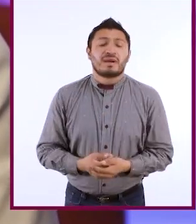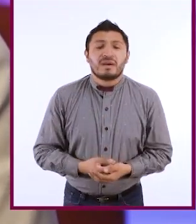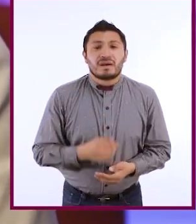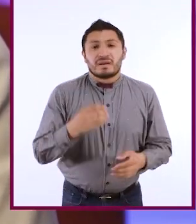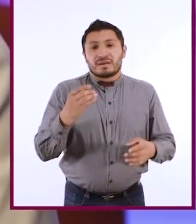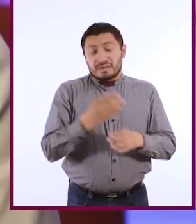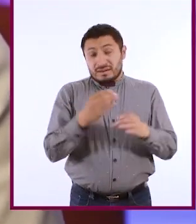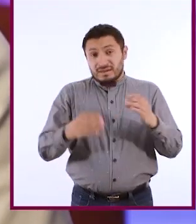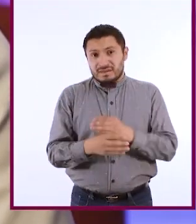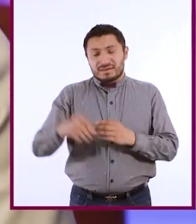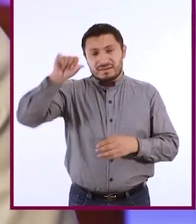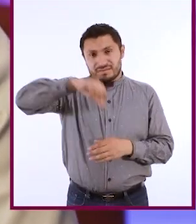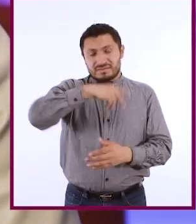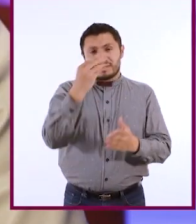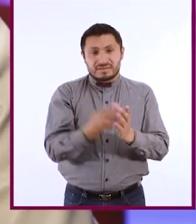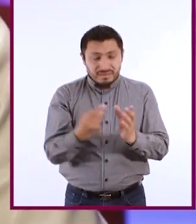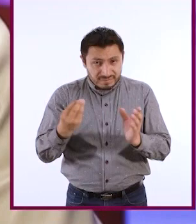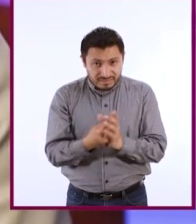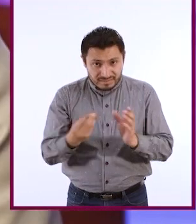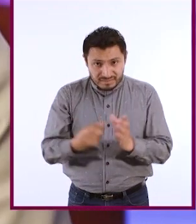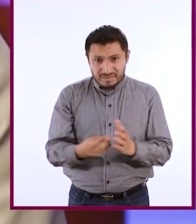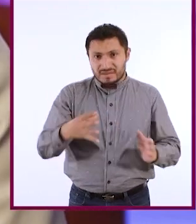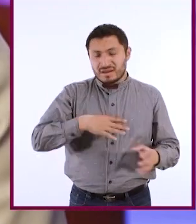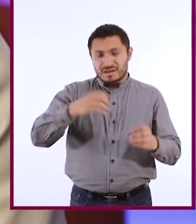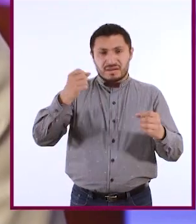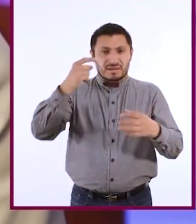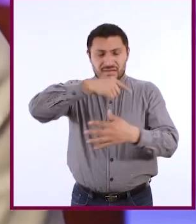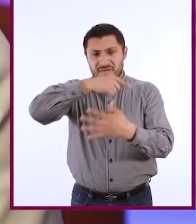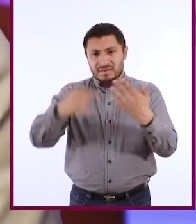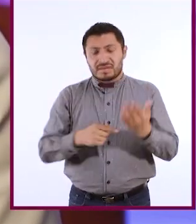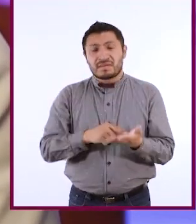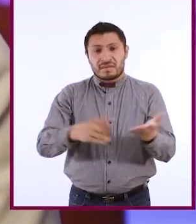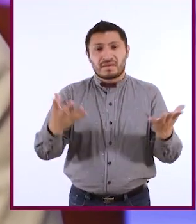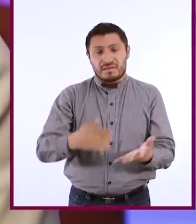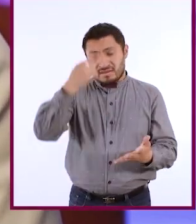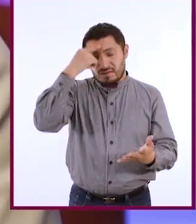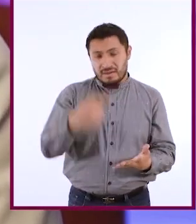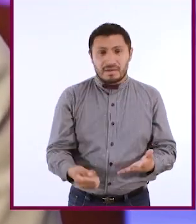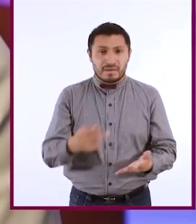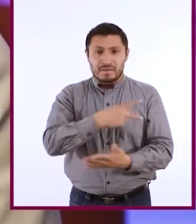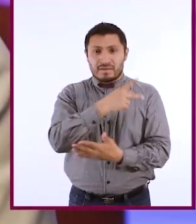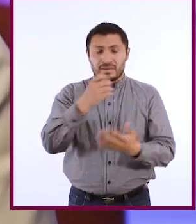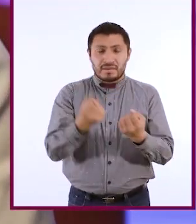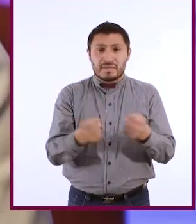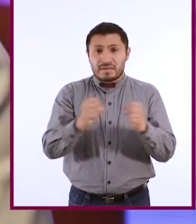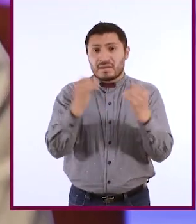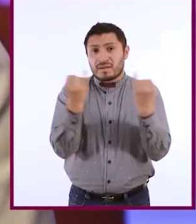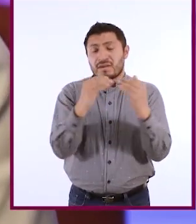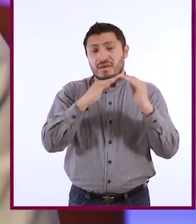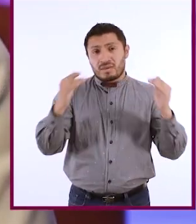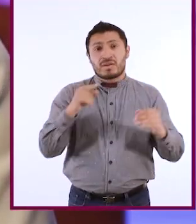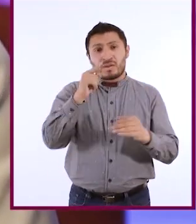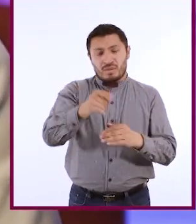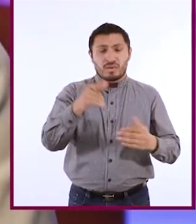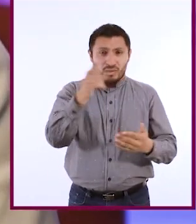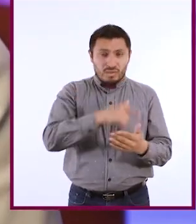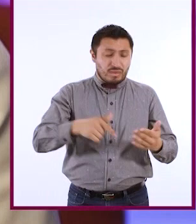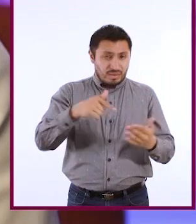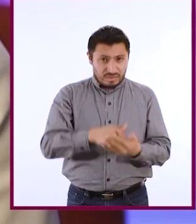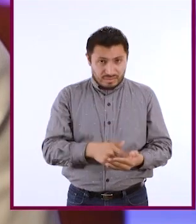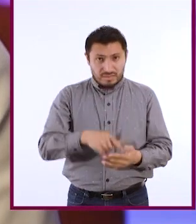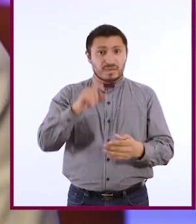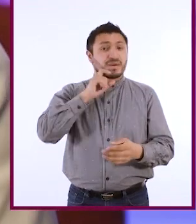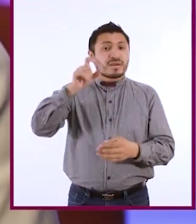En este programa han llovido ideas y propuestas de todo lo que podemos hacer para lograr una sociedad de iguales en donde tus orígenes, el género con el que